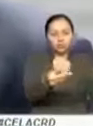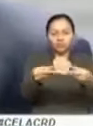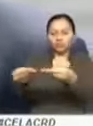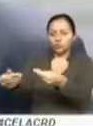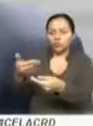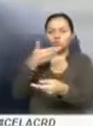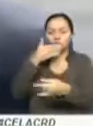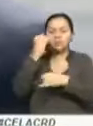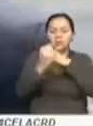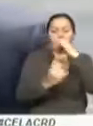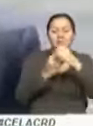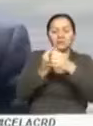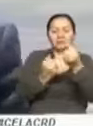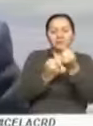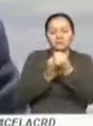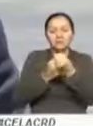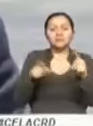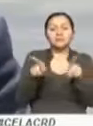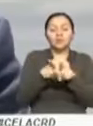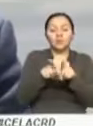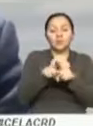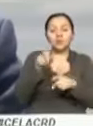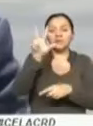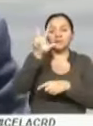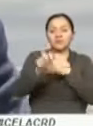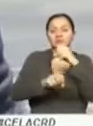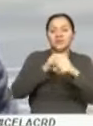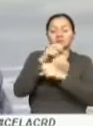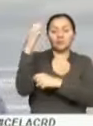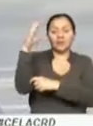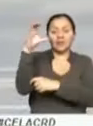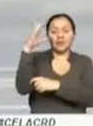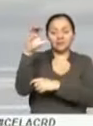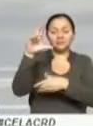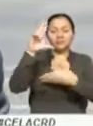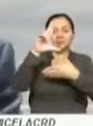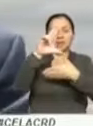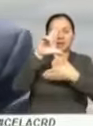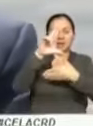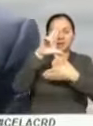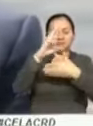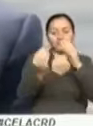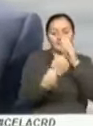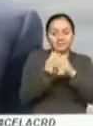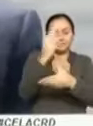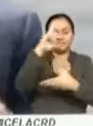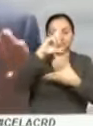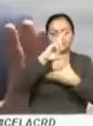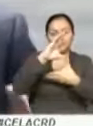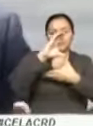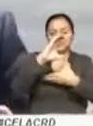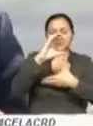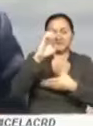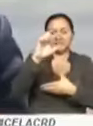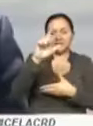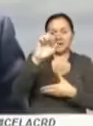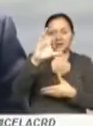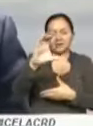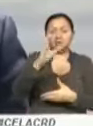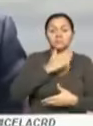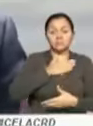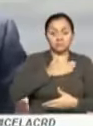nivel internacional, y 3 años después en Caracas se creó la Comunidad de Estados Latinoamericanos y del Caribe. La postura de Ecuador siempre ha sido